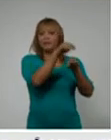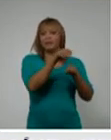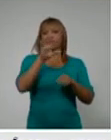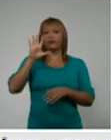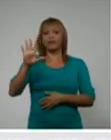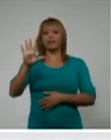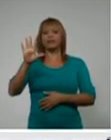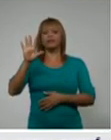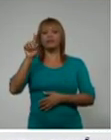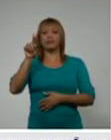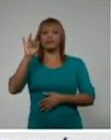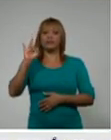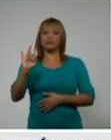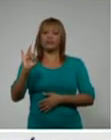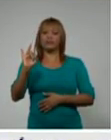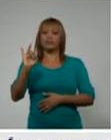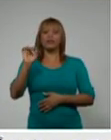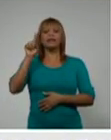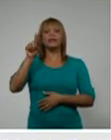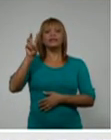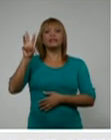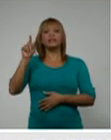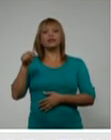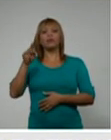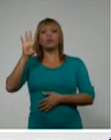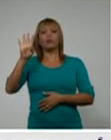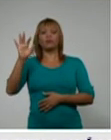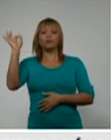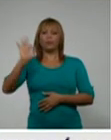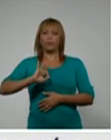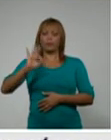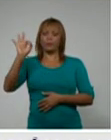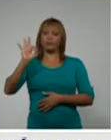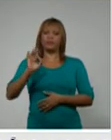517, que es el 13,4%.